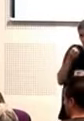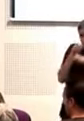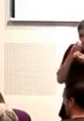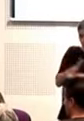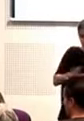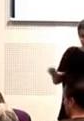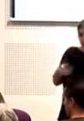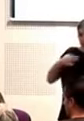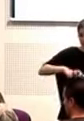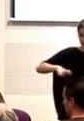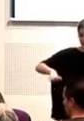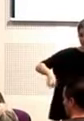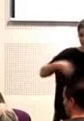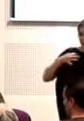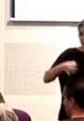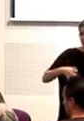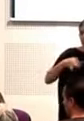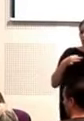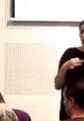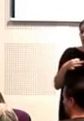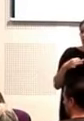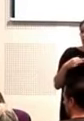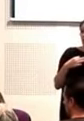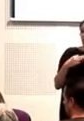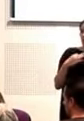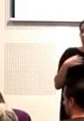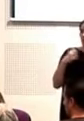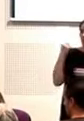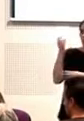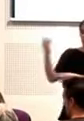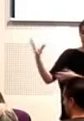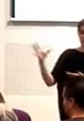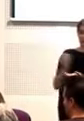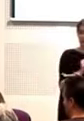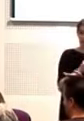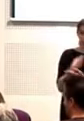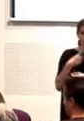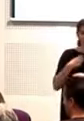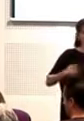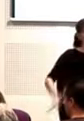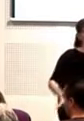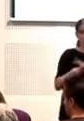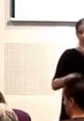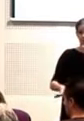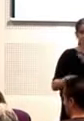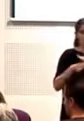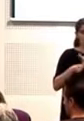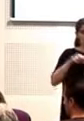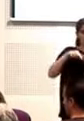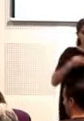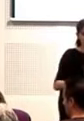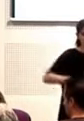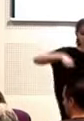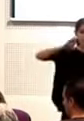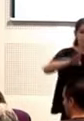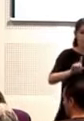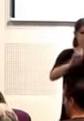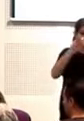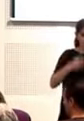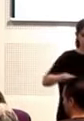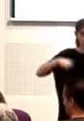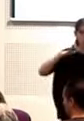que has dirigido, pero también, como decíamos, en todos los ponentes. Hay que arrastrar, hay que seguir. Este ha sido el primer eslabón.